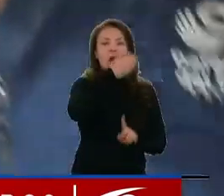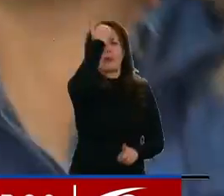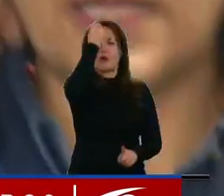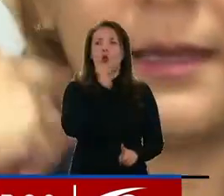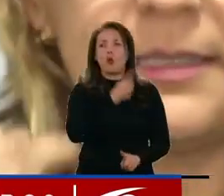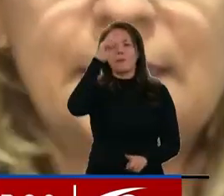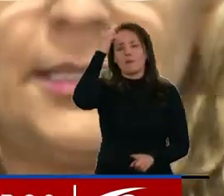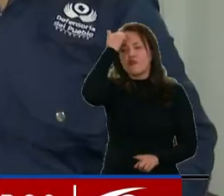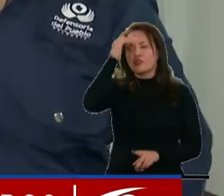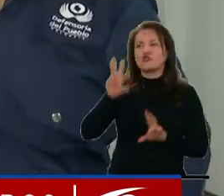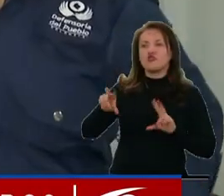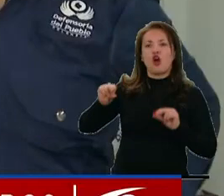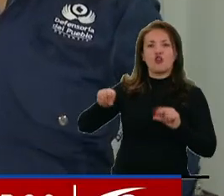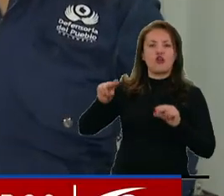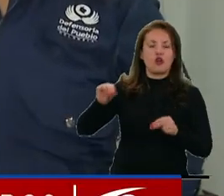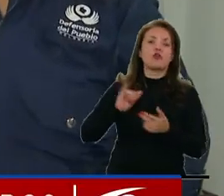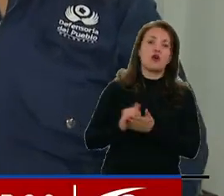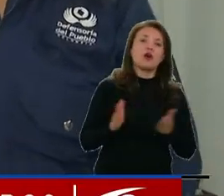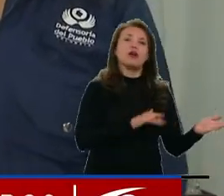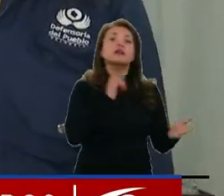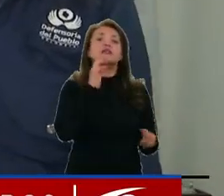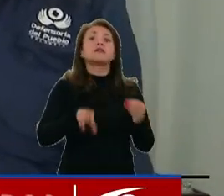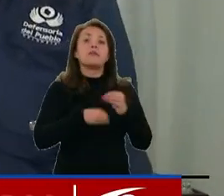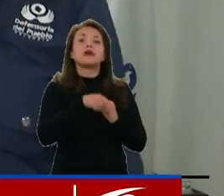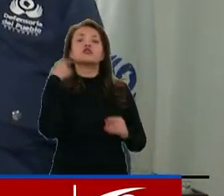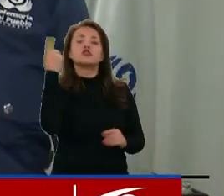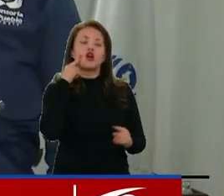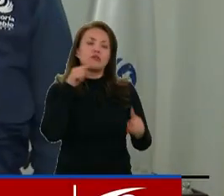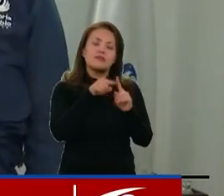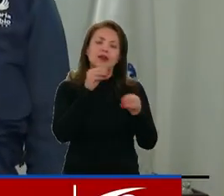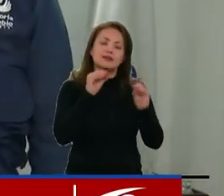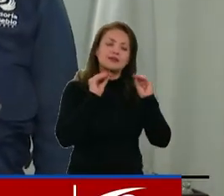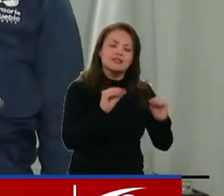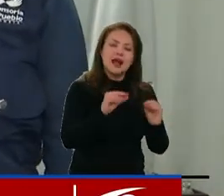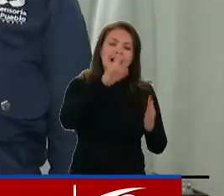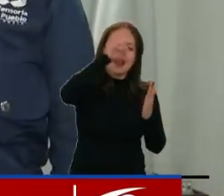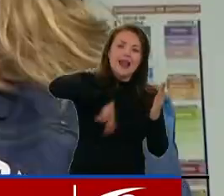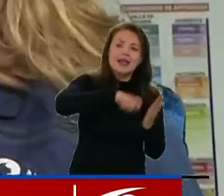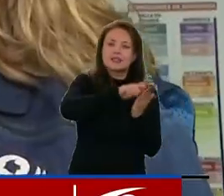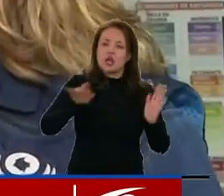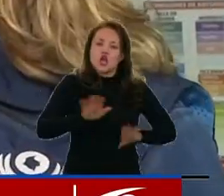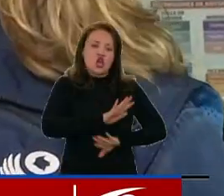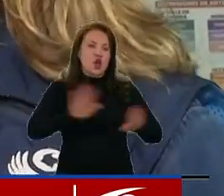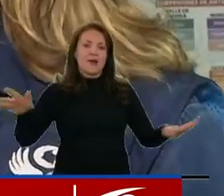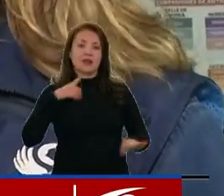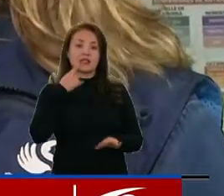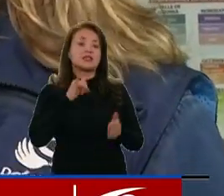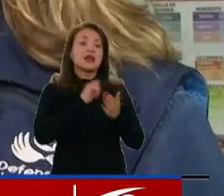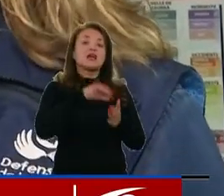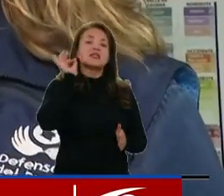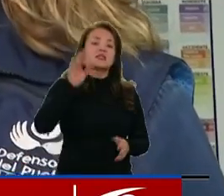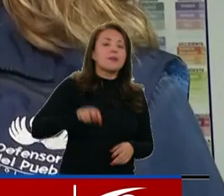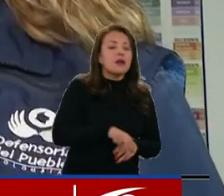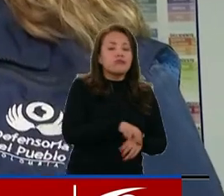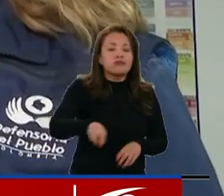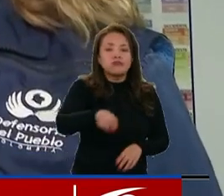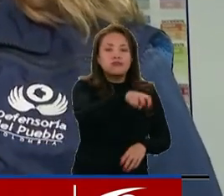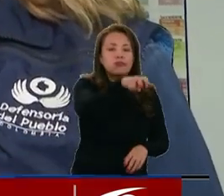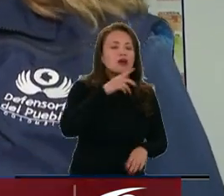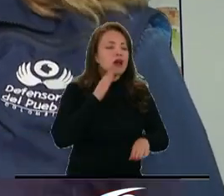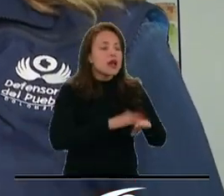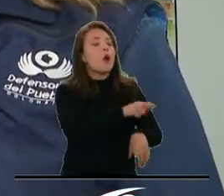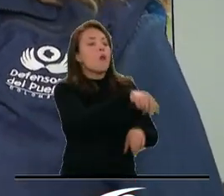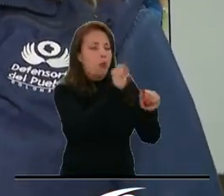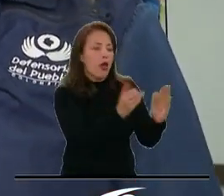docentes denuncian que estos grupos les exigen enseñar solo a leer y escribir y que con lista en mano advierten en los caminos quienes pueden estudiar y